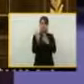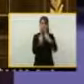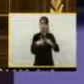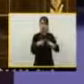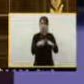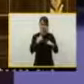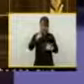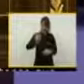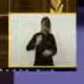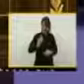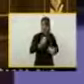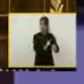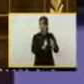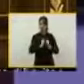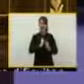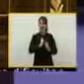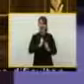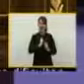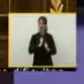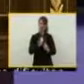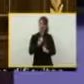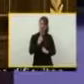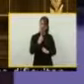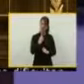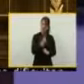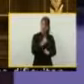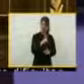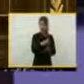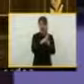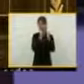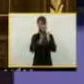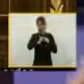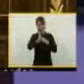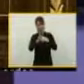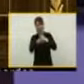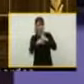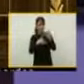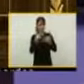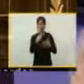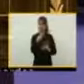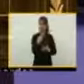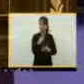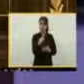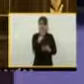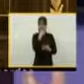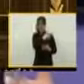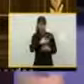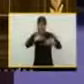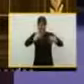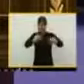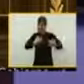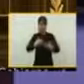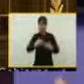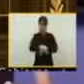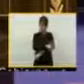facer cos persoas desempregadas para mellorar o sistema de protección? Todo eso son eivas tan clamorosas que hoxe